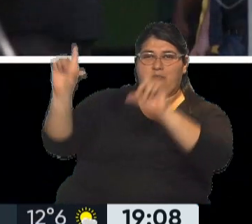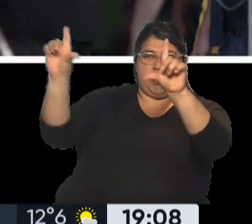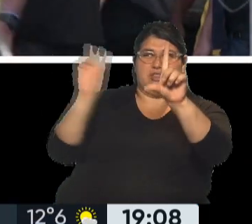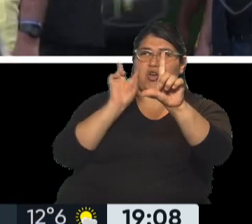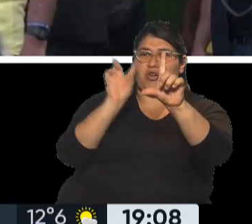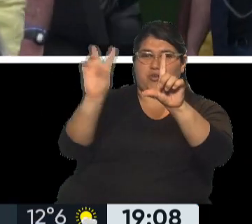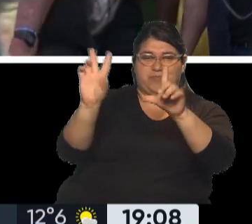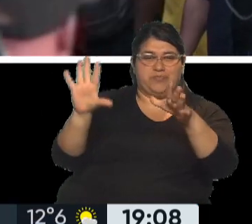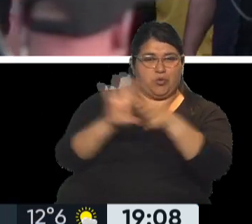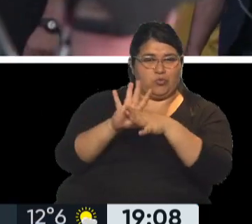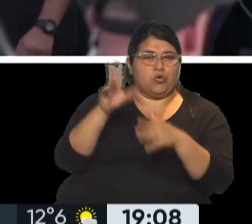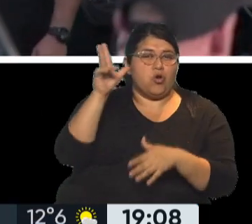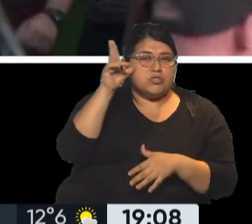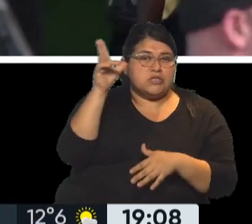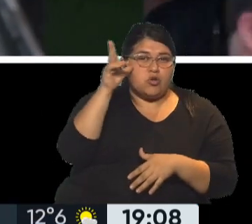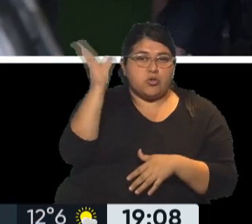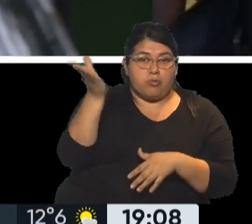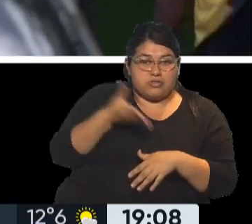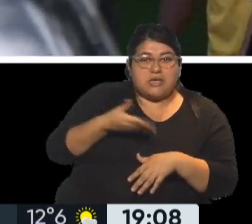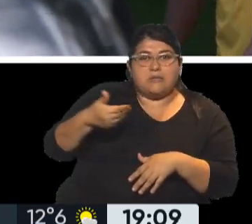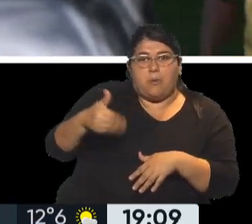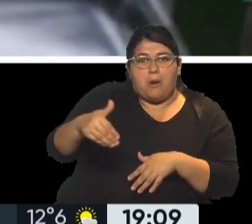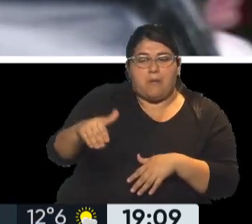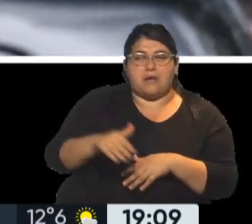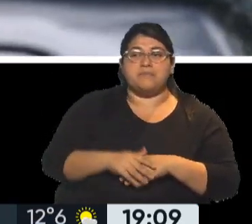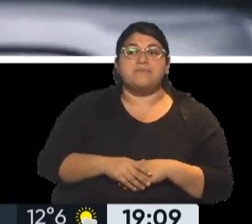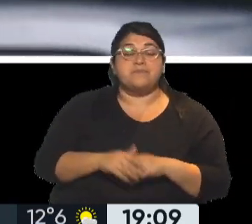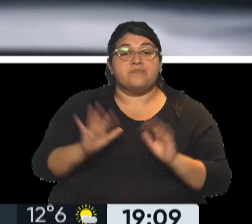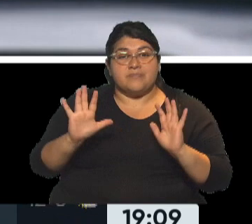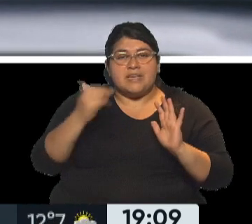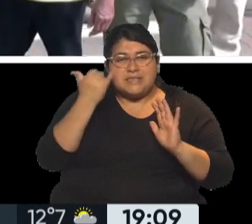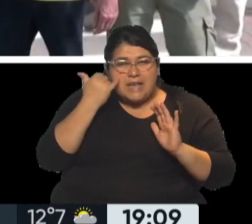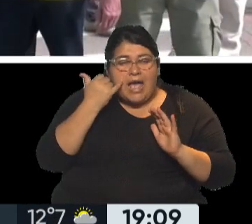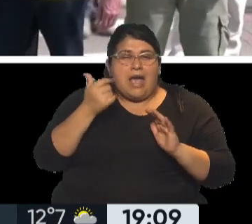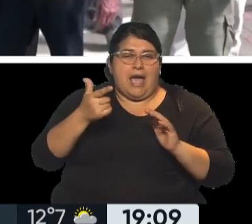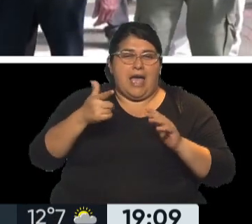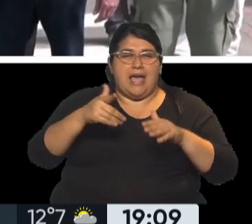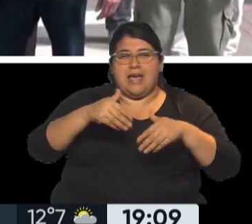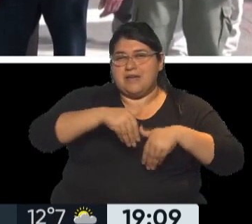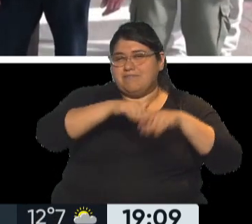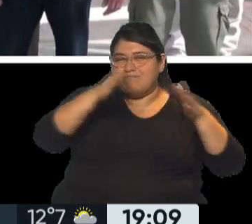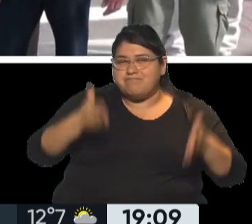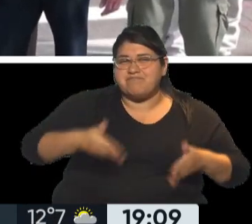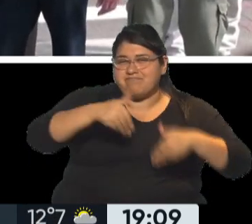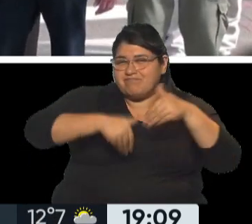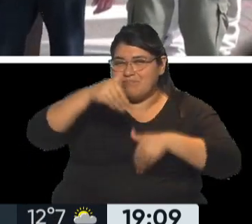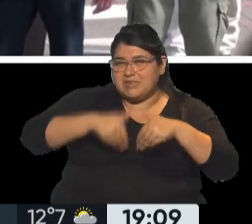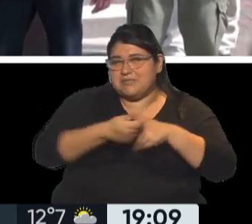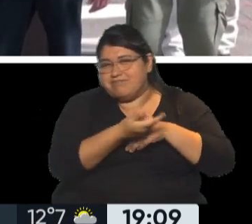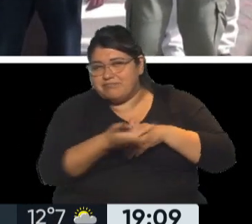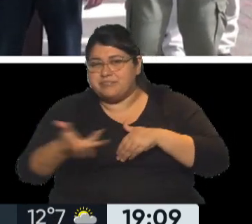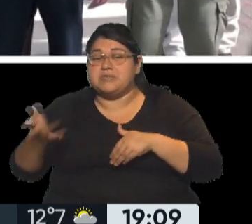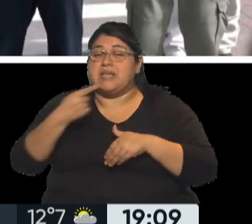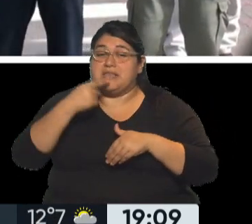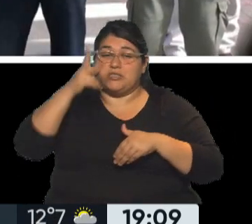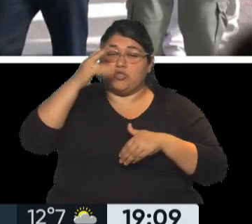está casi en un 88%, Bueno en realidad el escrutinio de esta lección con lo cual se calcula que 20/30 en horario lugar